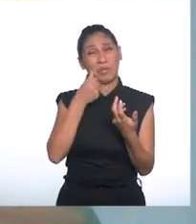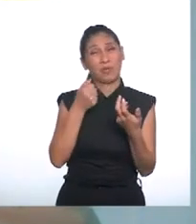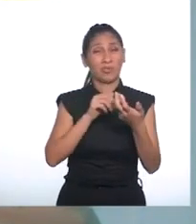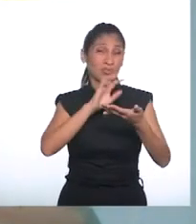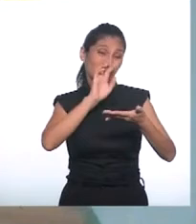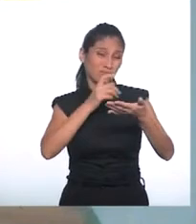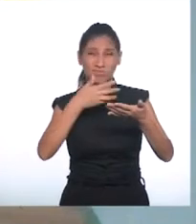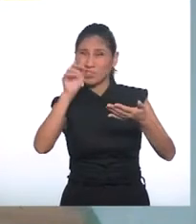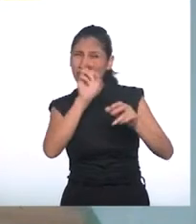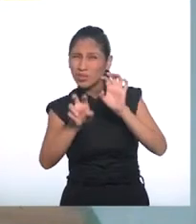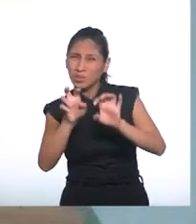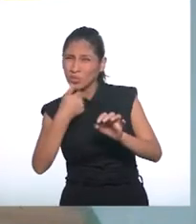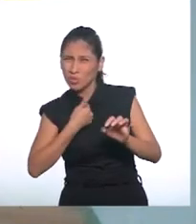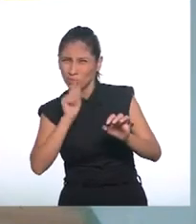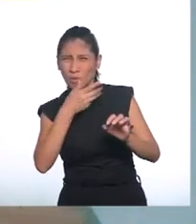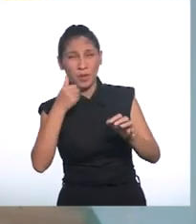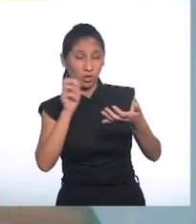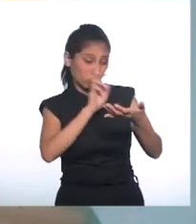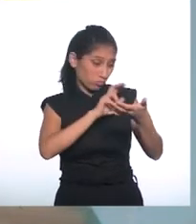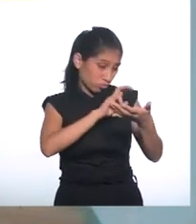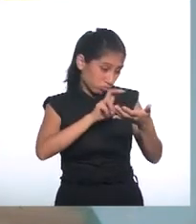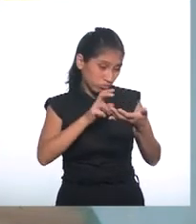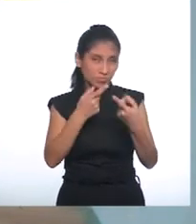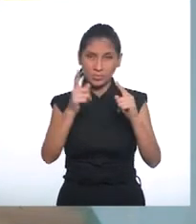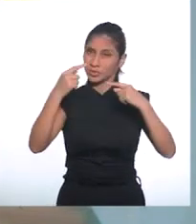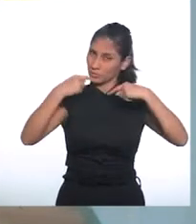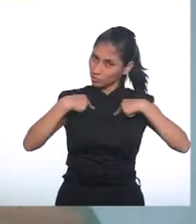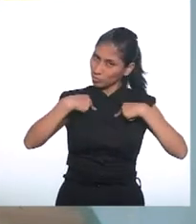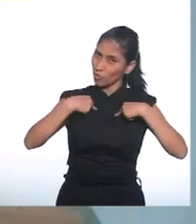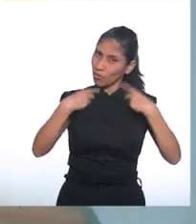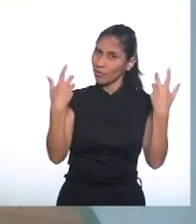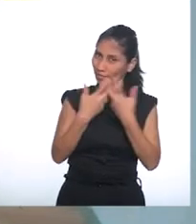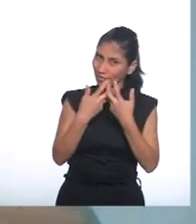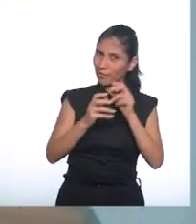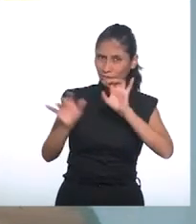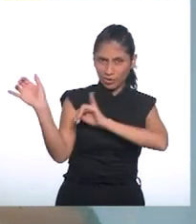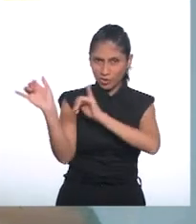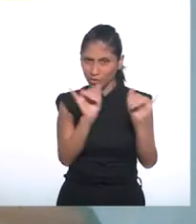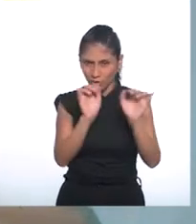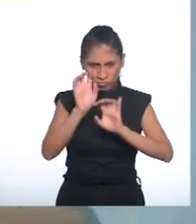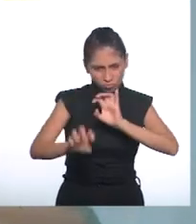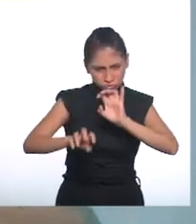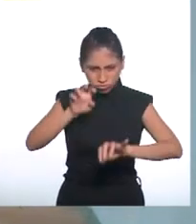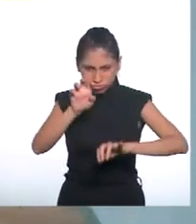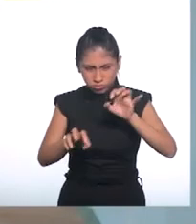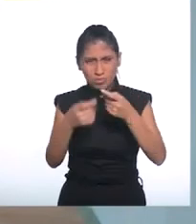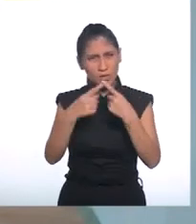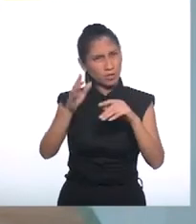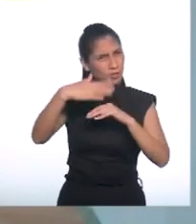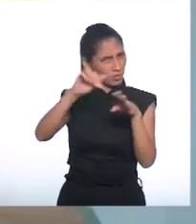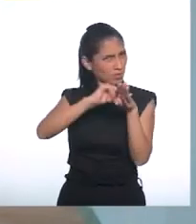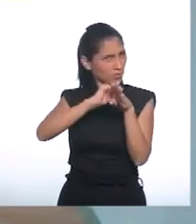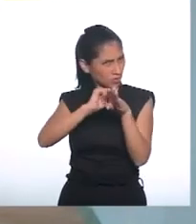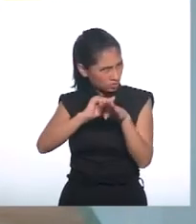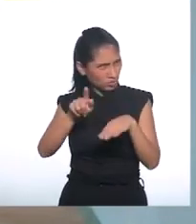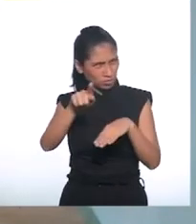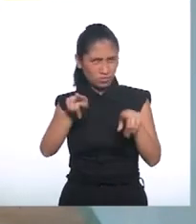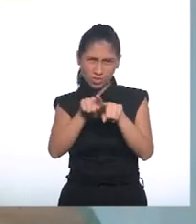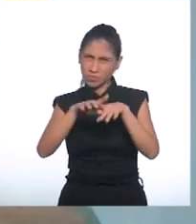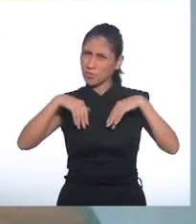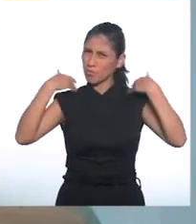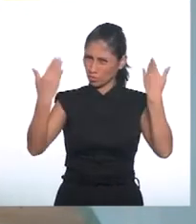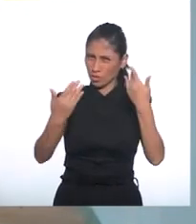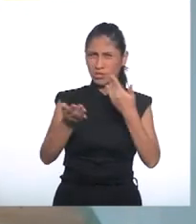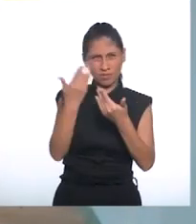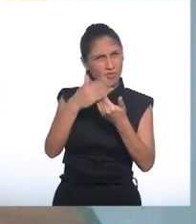calculadora. Felizmente yo soy una calculadora. Pero con suficiente práctica también podrás realizar